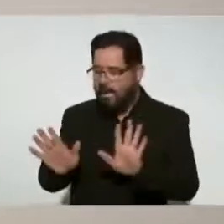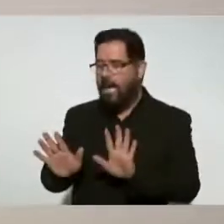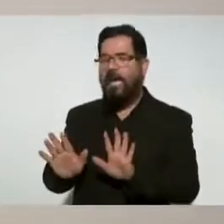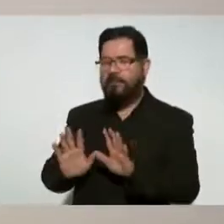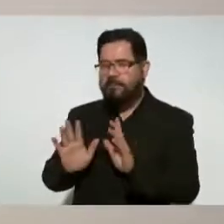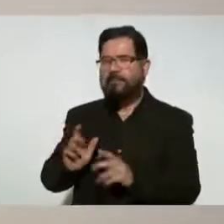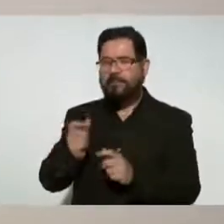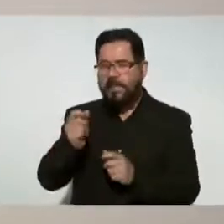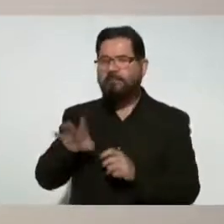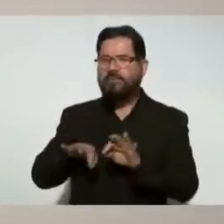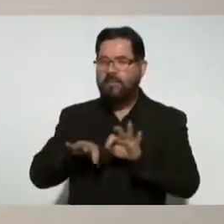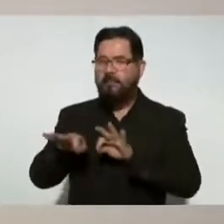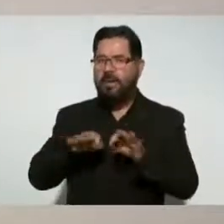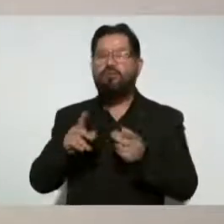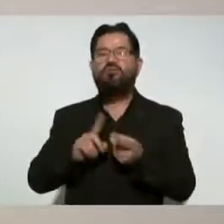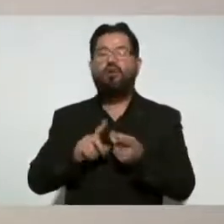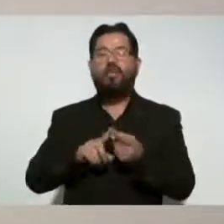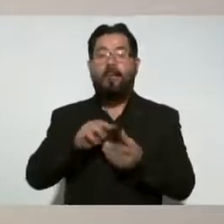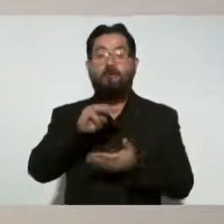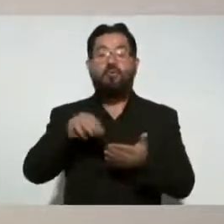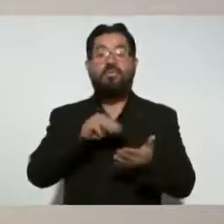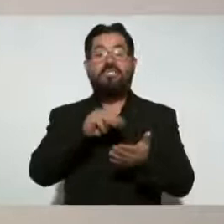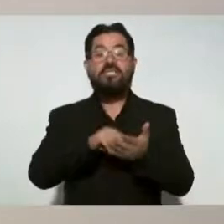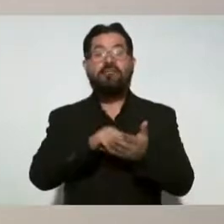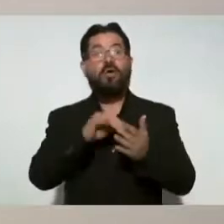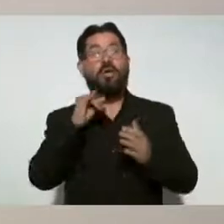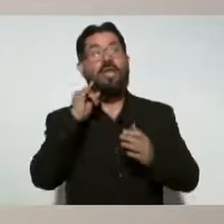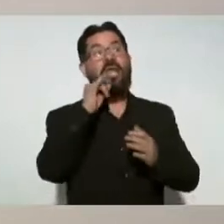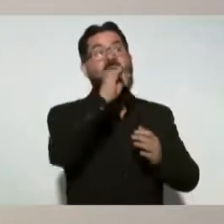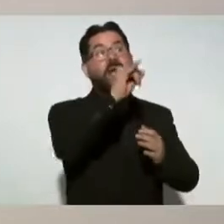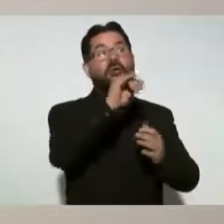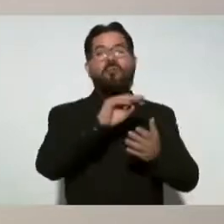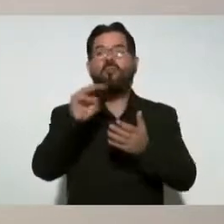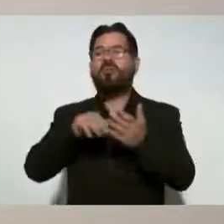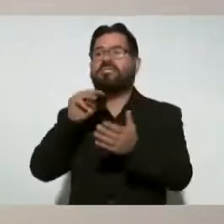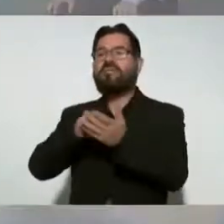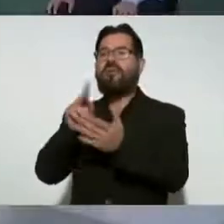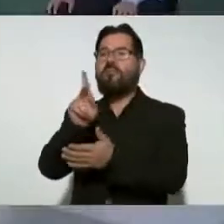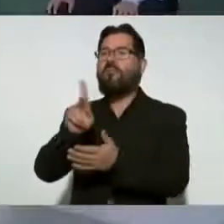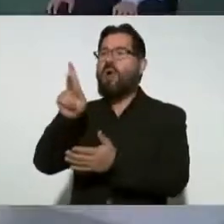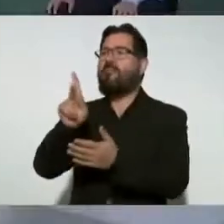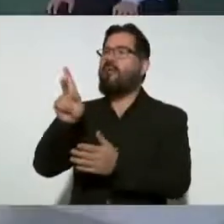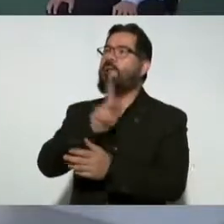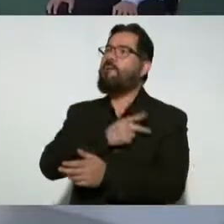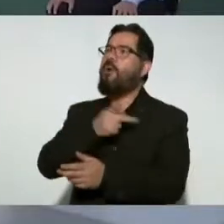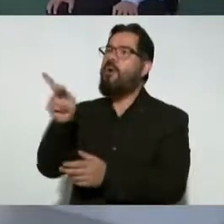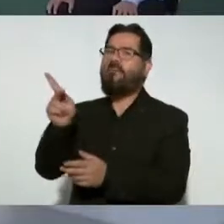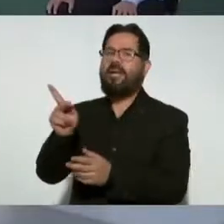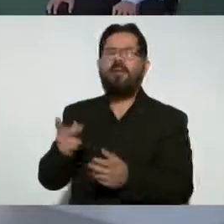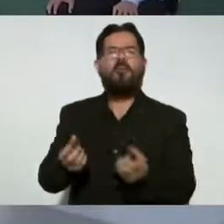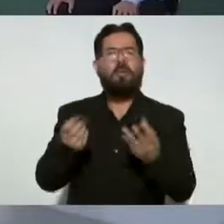municipios más pobres, marginados de Sonora, casi